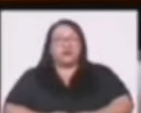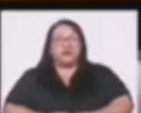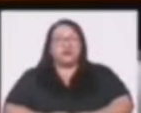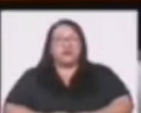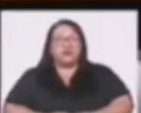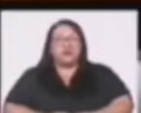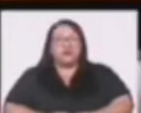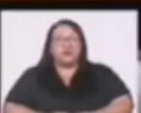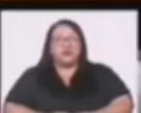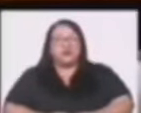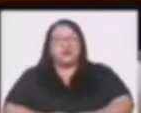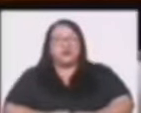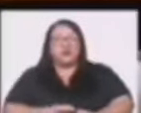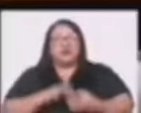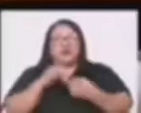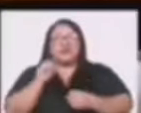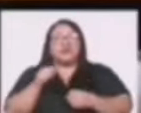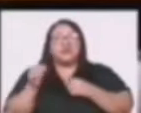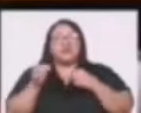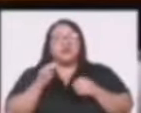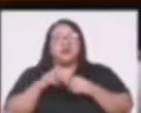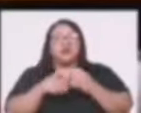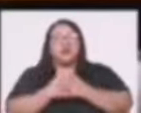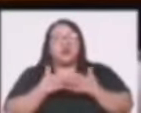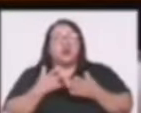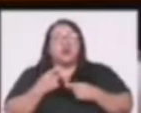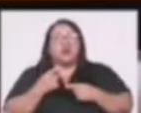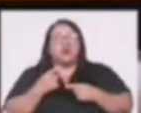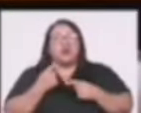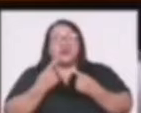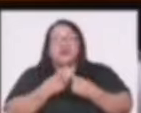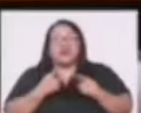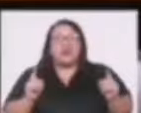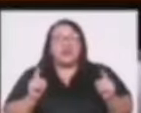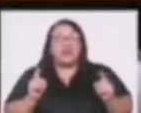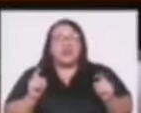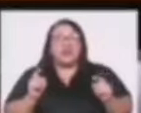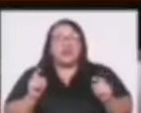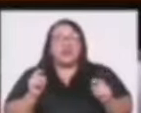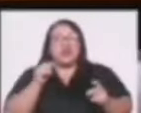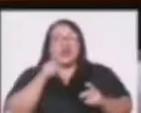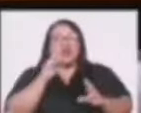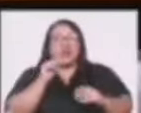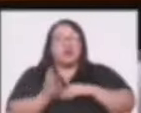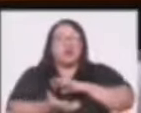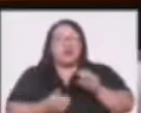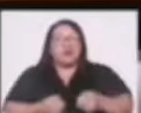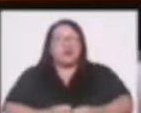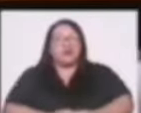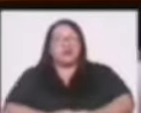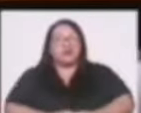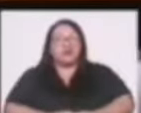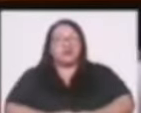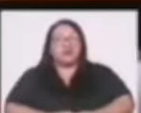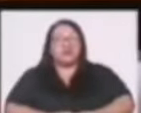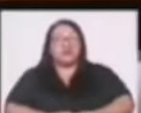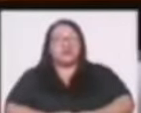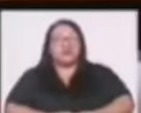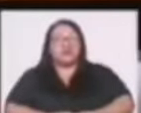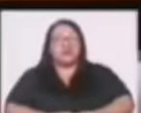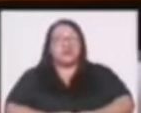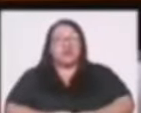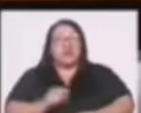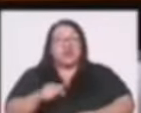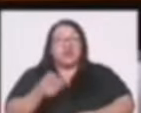especialista sostuvo que la figura de vacancia se ha interpretado de una manera amplísima, al punto de distorsionarse. Entonces,